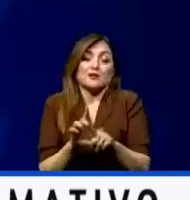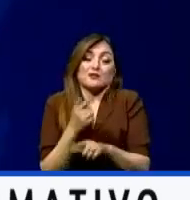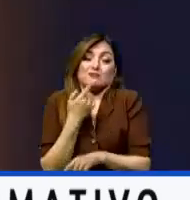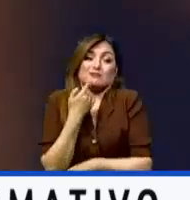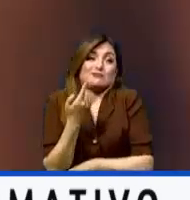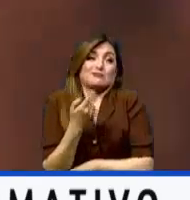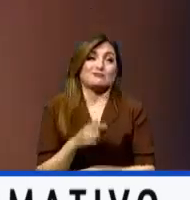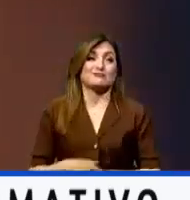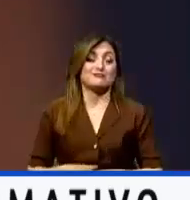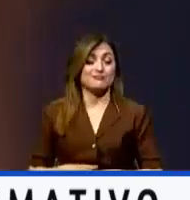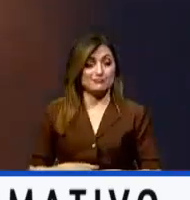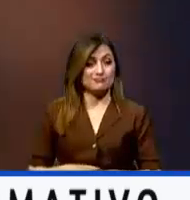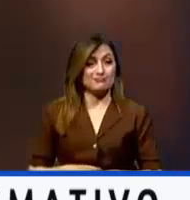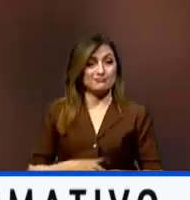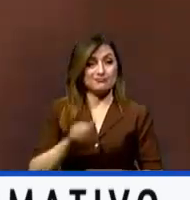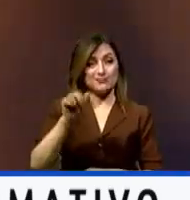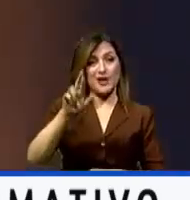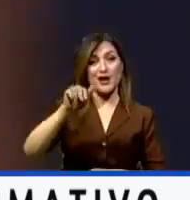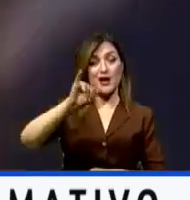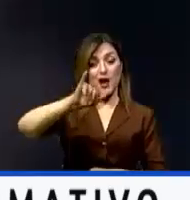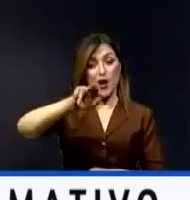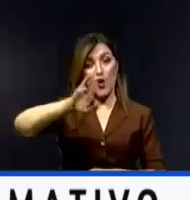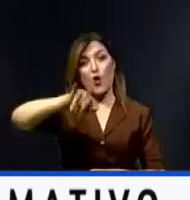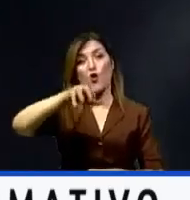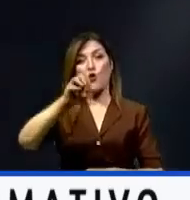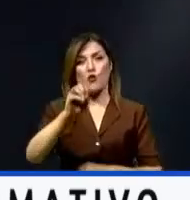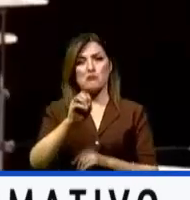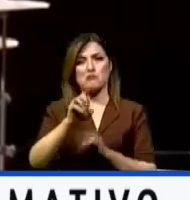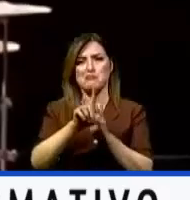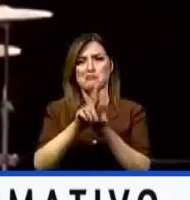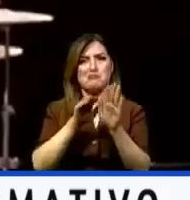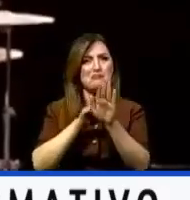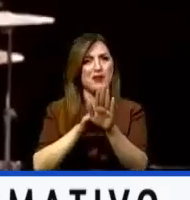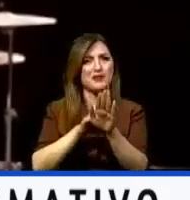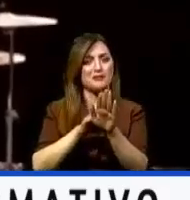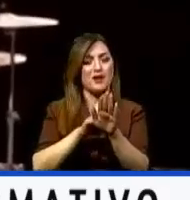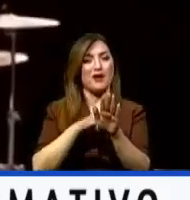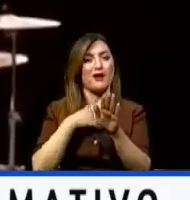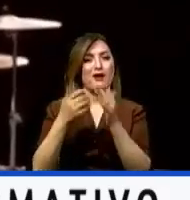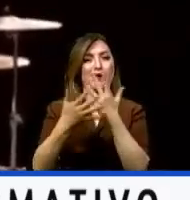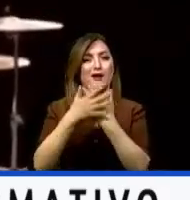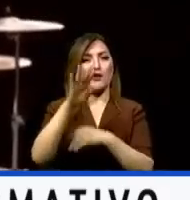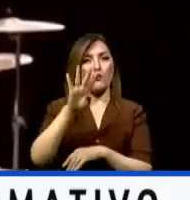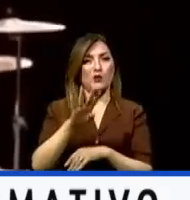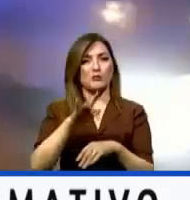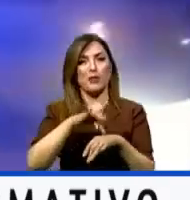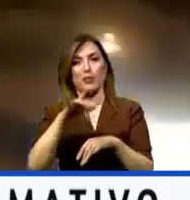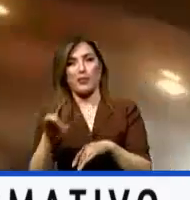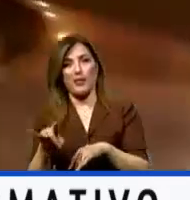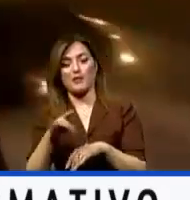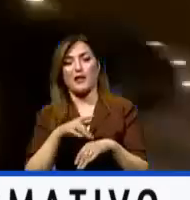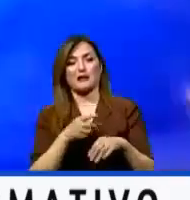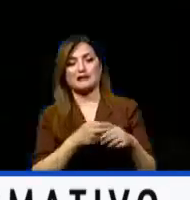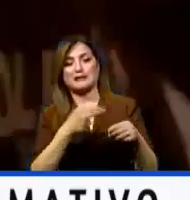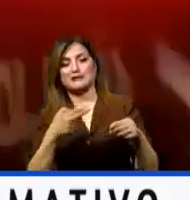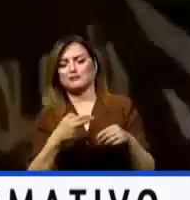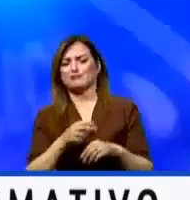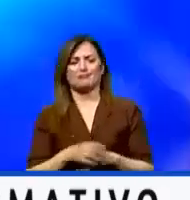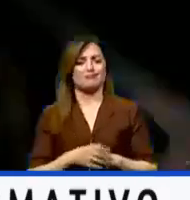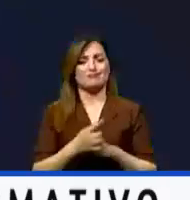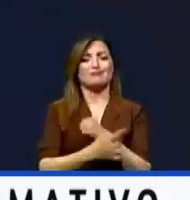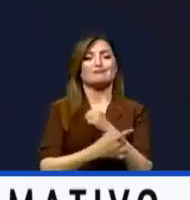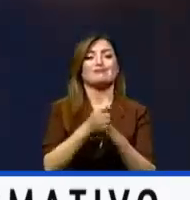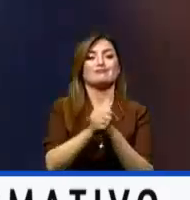Araujo dice que no hay viabilidad jurídica para que abandone la cárcel 4. Daniel Salcedo también ha sido sentenciado en primera instancia a 13 años de prisión